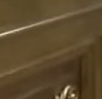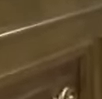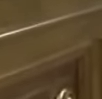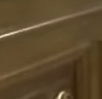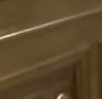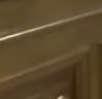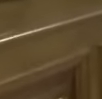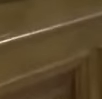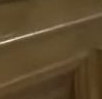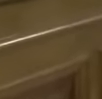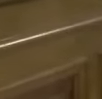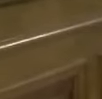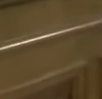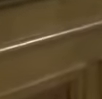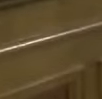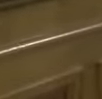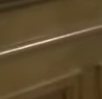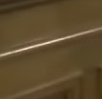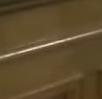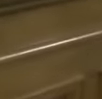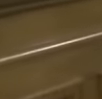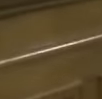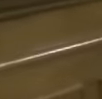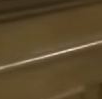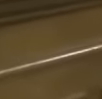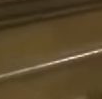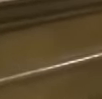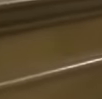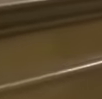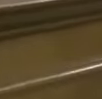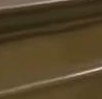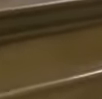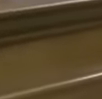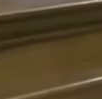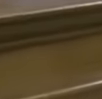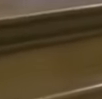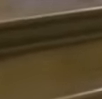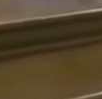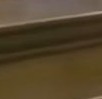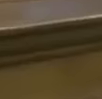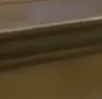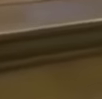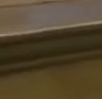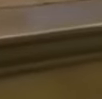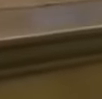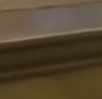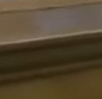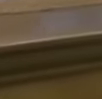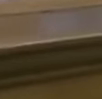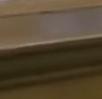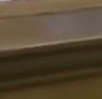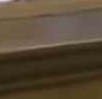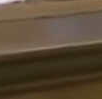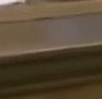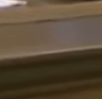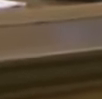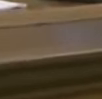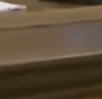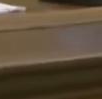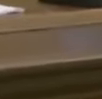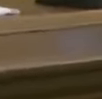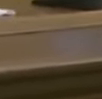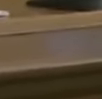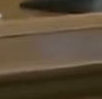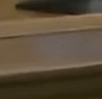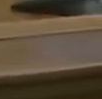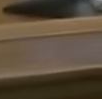Ciudadano subsecretario, sírvase dar lectura al acta de la sesión ordinaria del día martes 16 de abril de 2024.